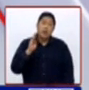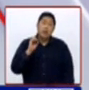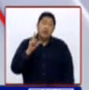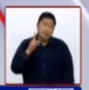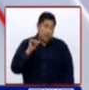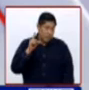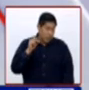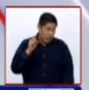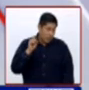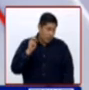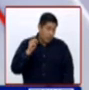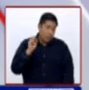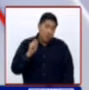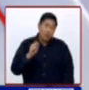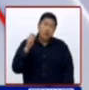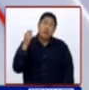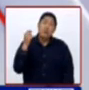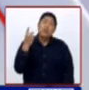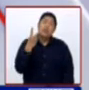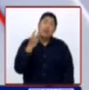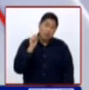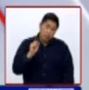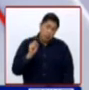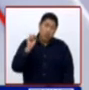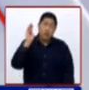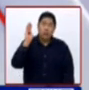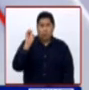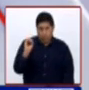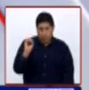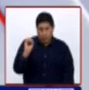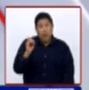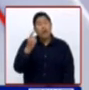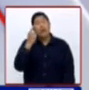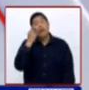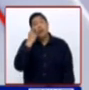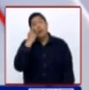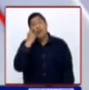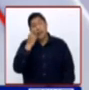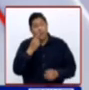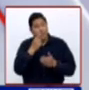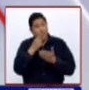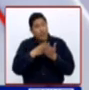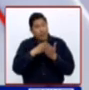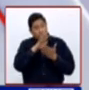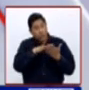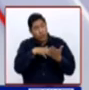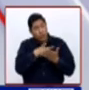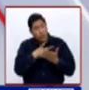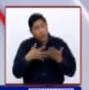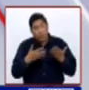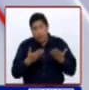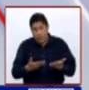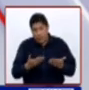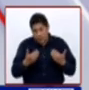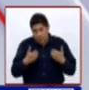www.redbolivision.tv.bo, y podamos ayudar en este caso. Pero también puede conocer la programación que tiene la Red Bolivisión.